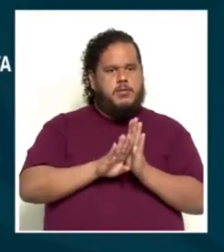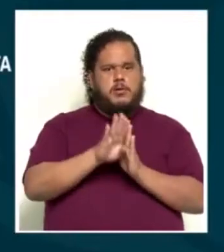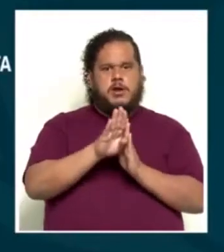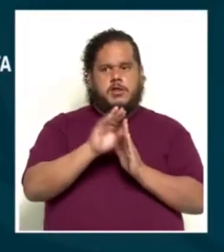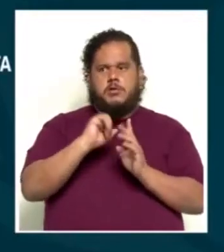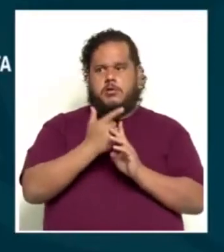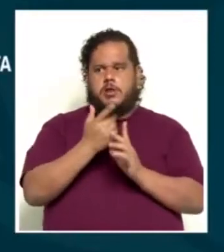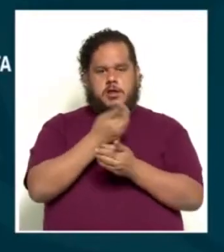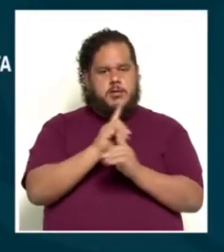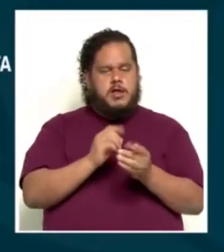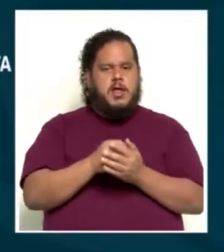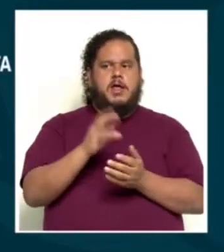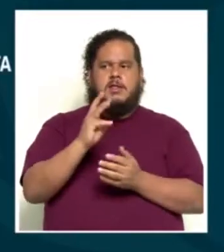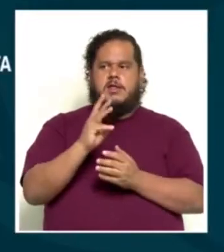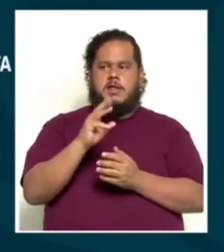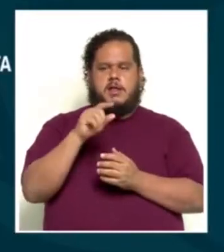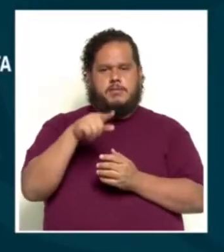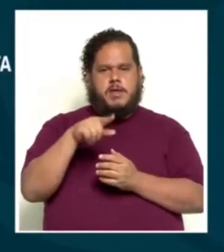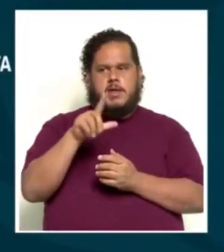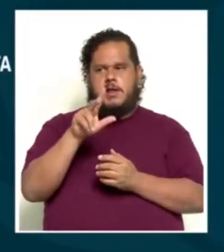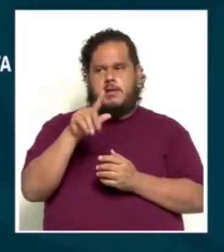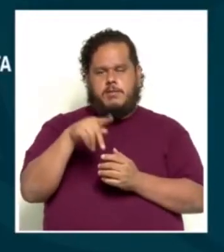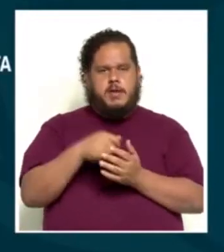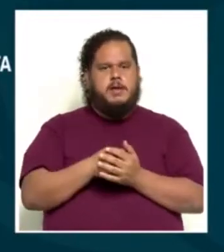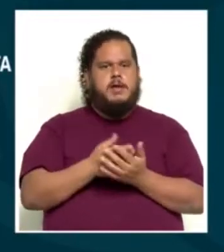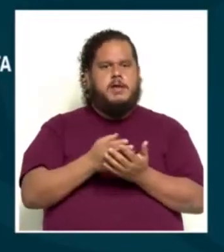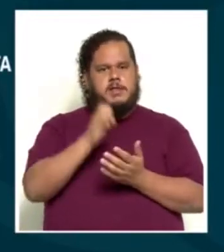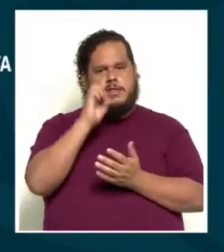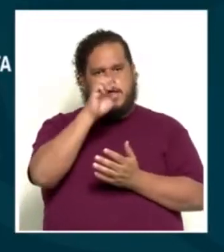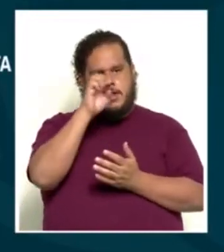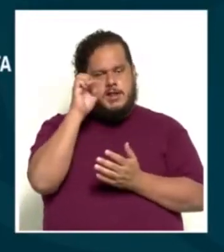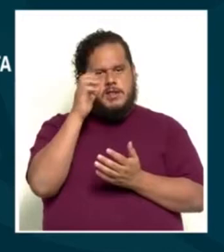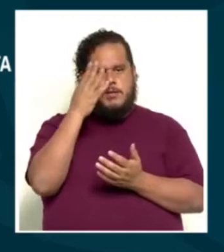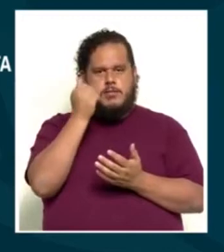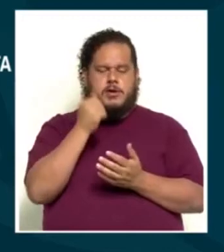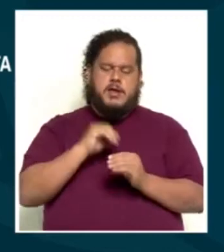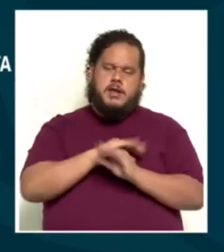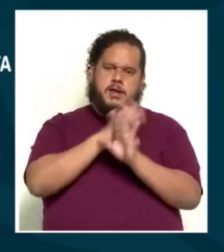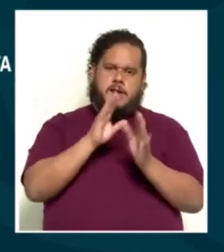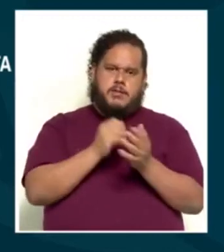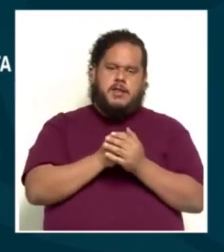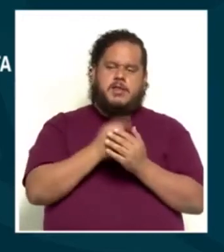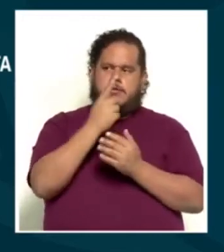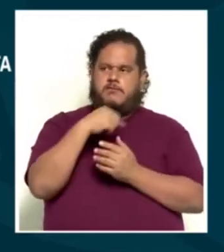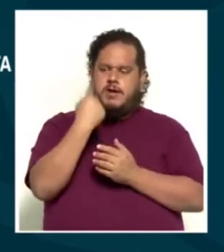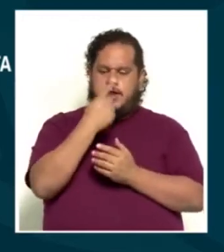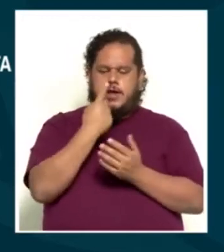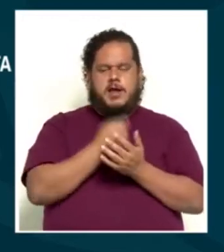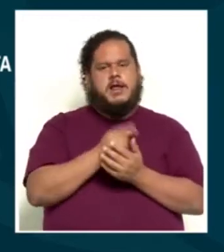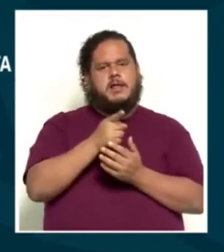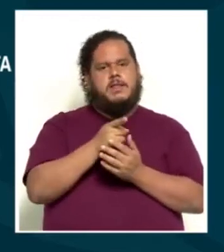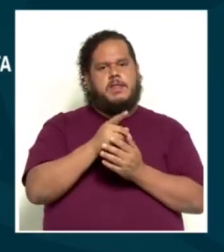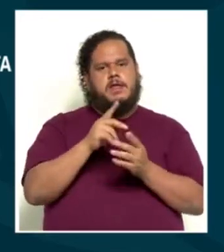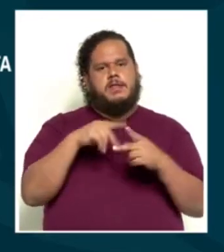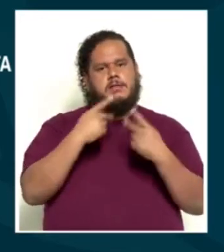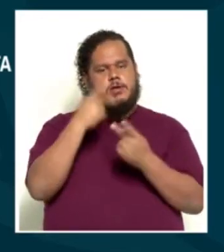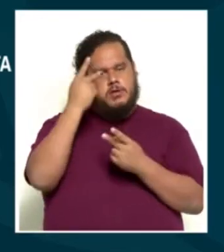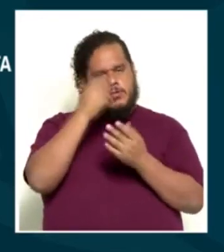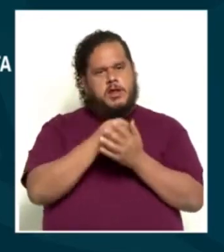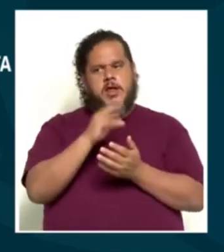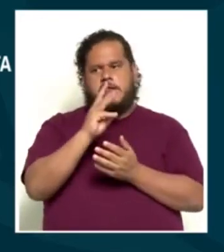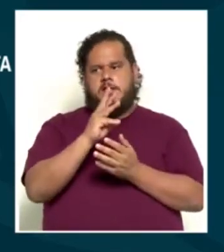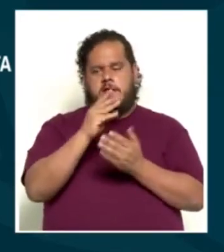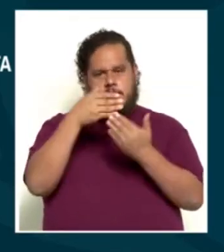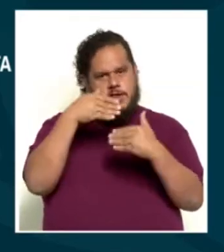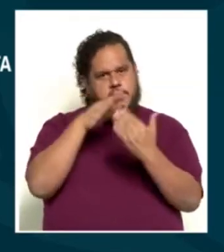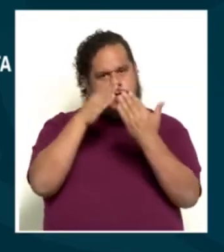6 del PLP, decimos más fácil de don Eliezer Feinsack, porque claramente fue el rostro de este partido, 6 de Frente